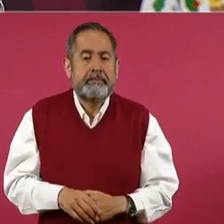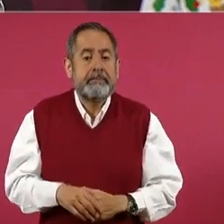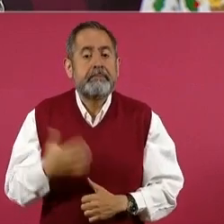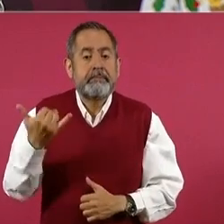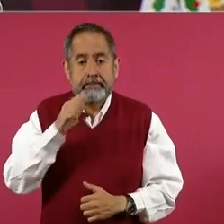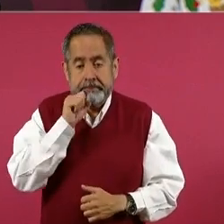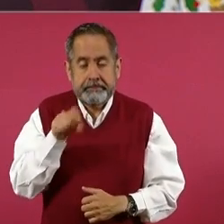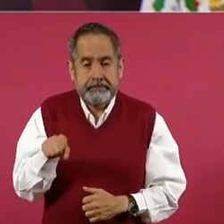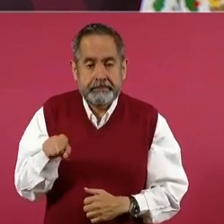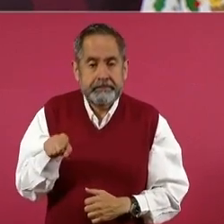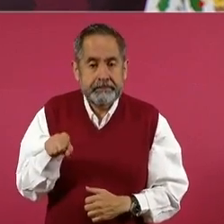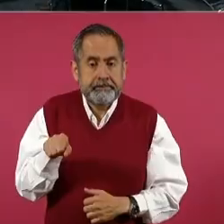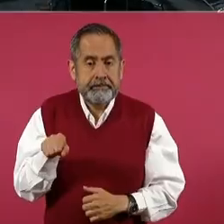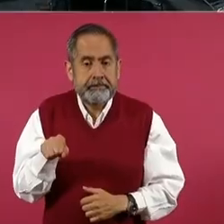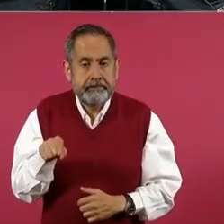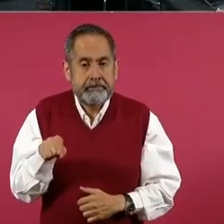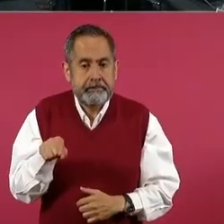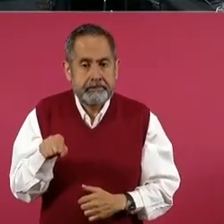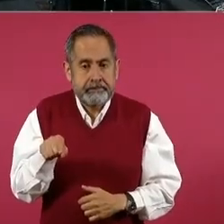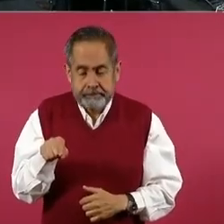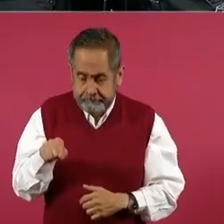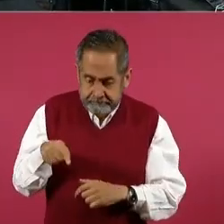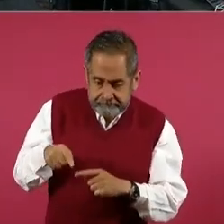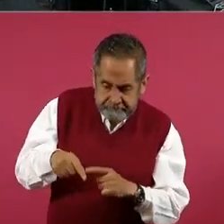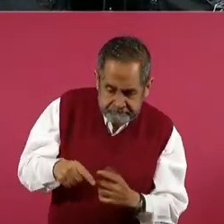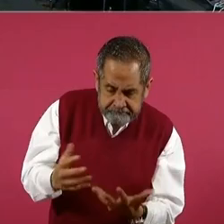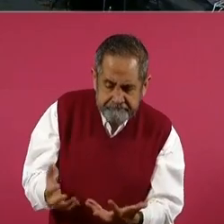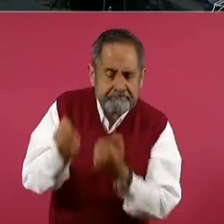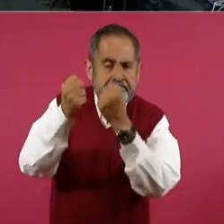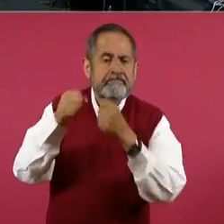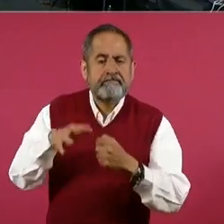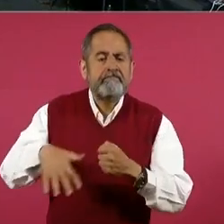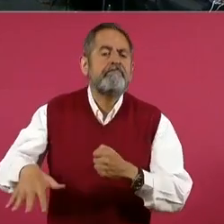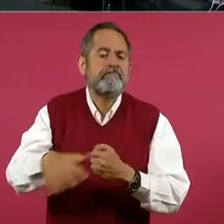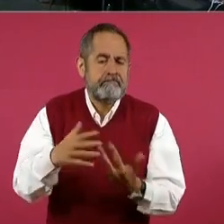y se van a rescatar